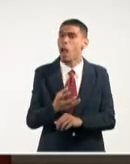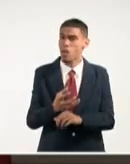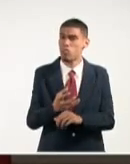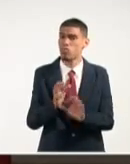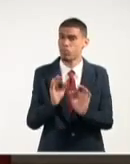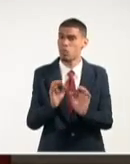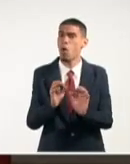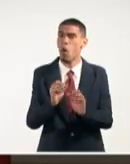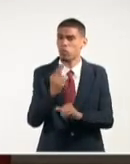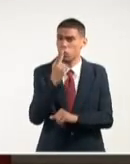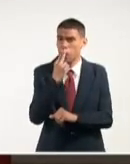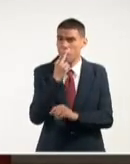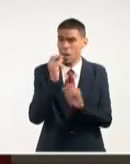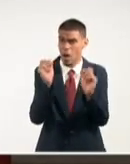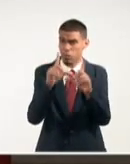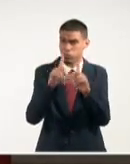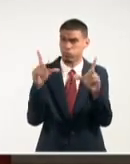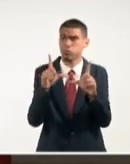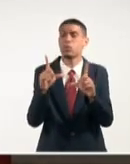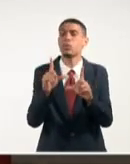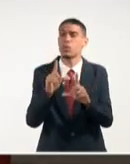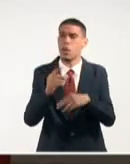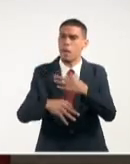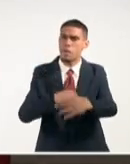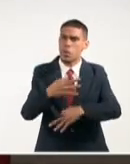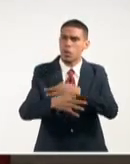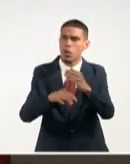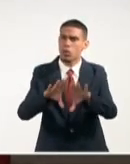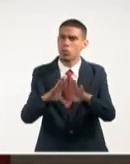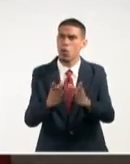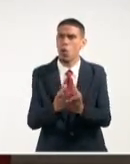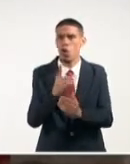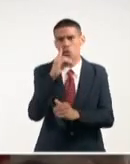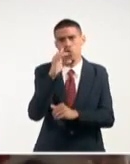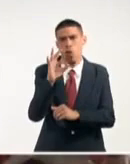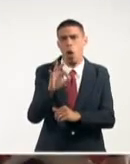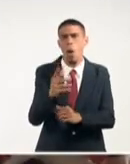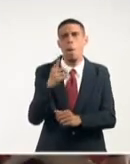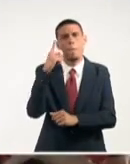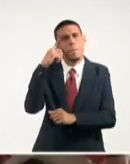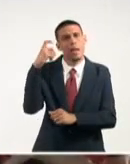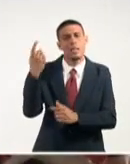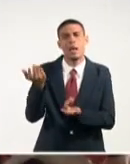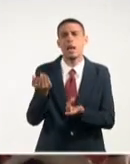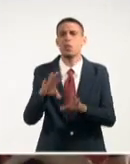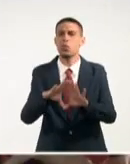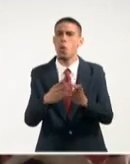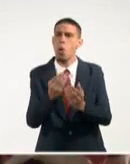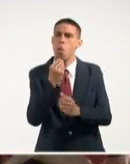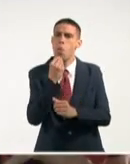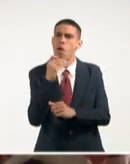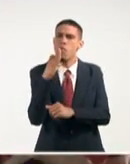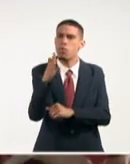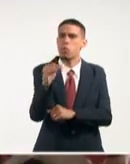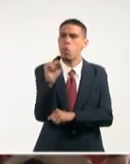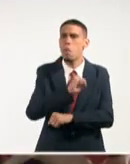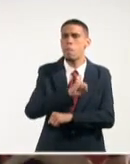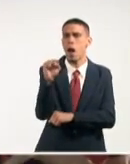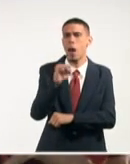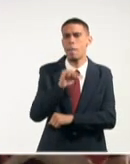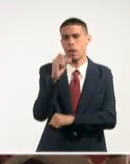no sobreestimar los éxitos y prepararse para encarar la opción más